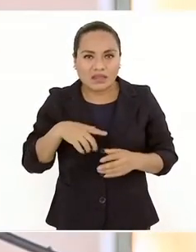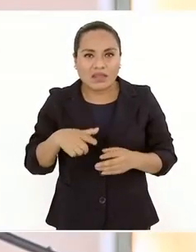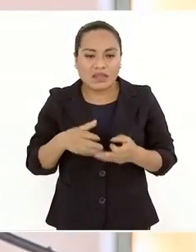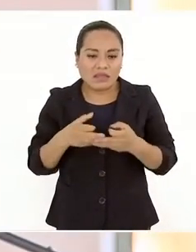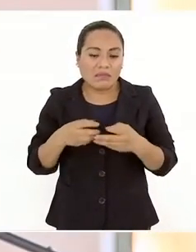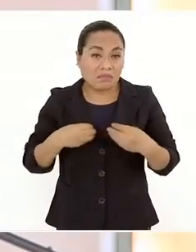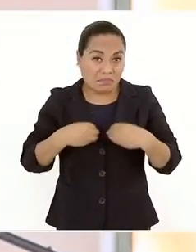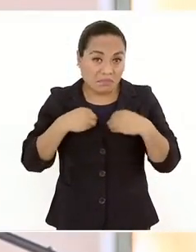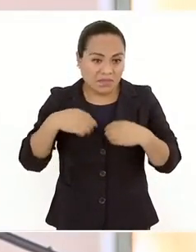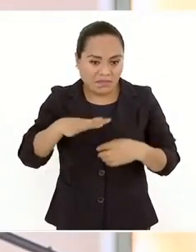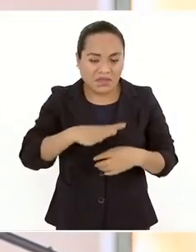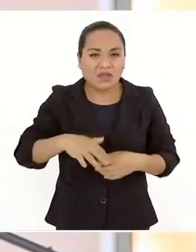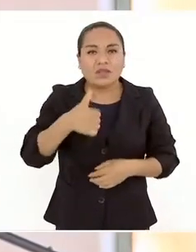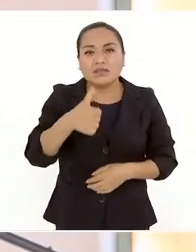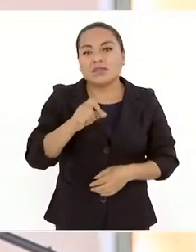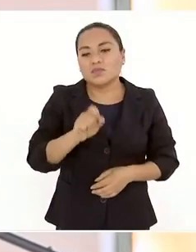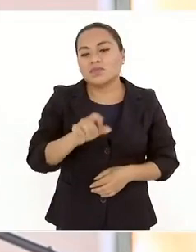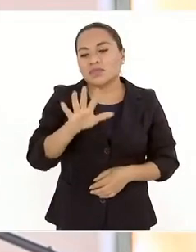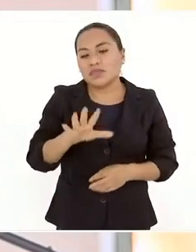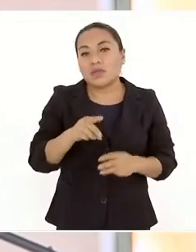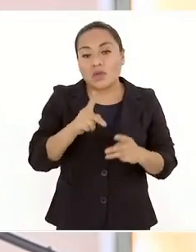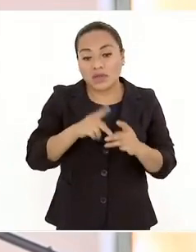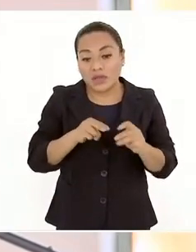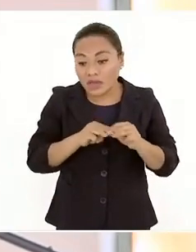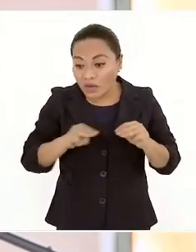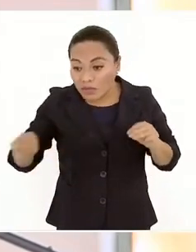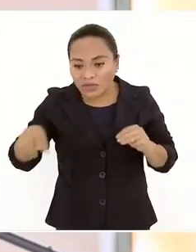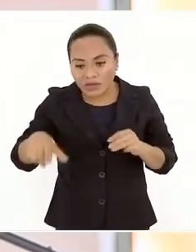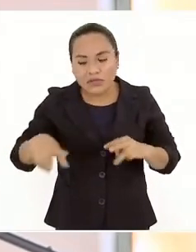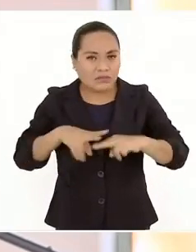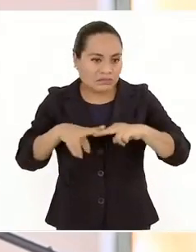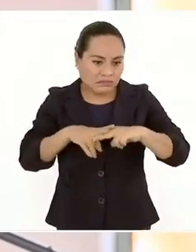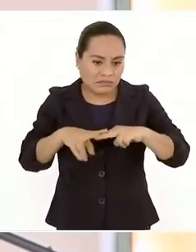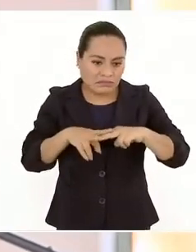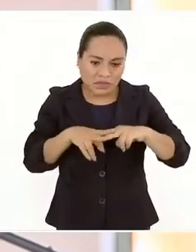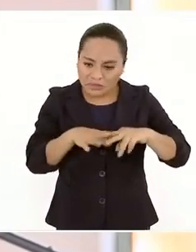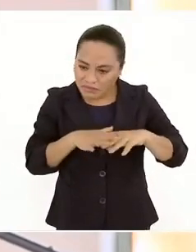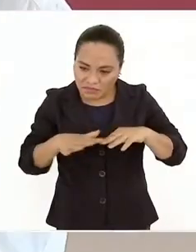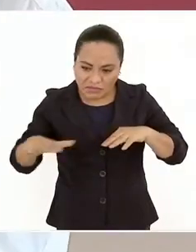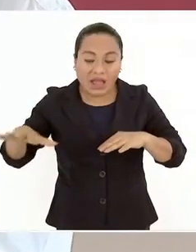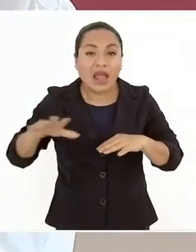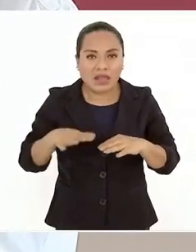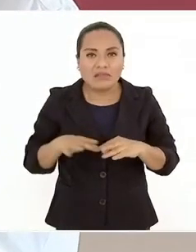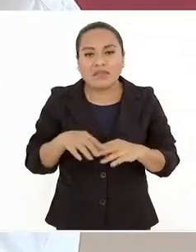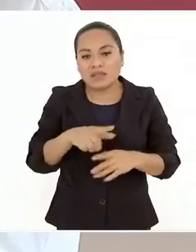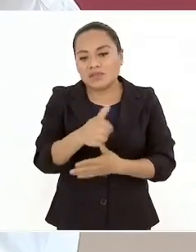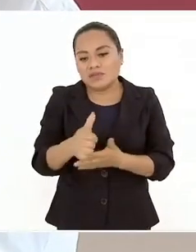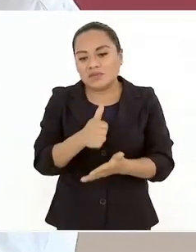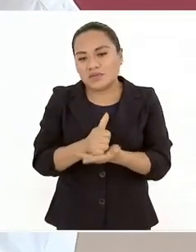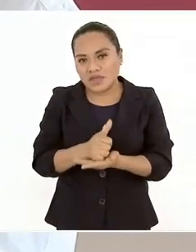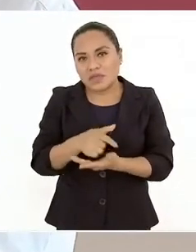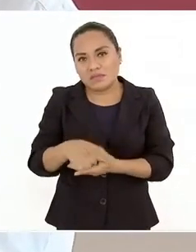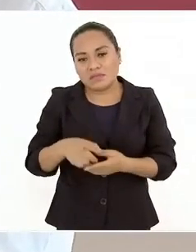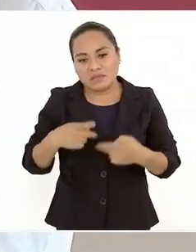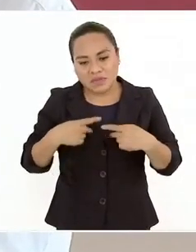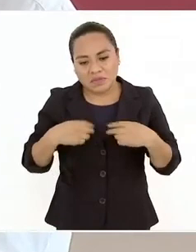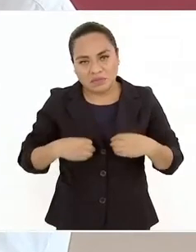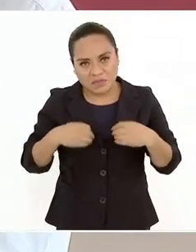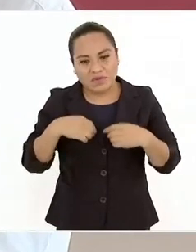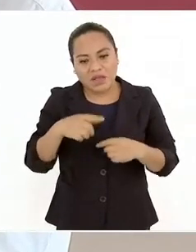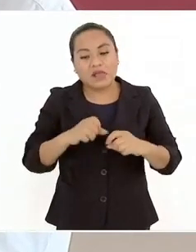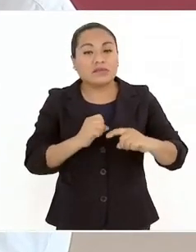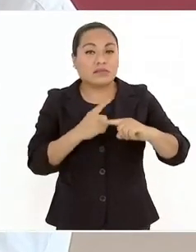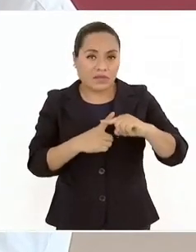Son 6.5 kilómetros de ciudad completamente. En esta área de